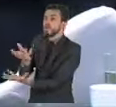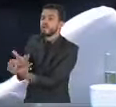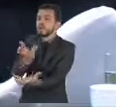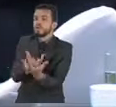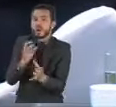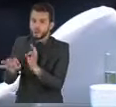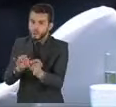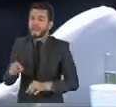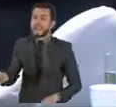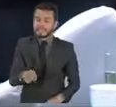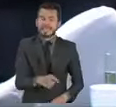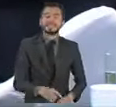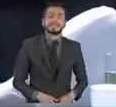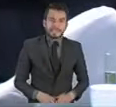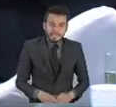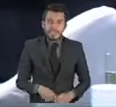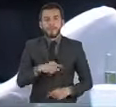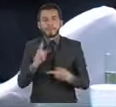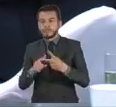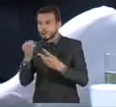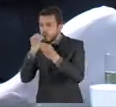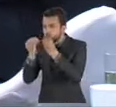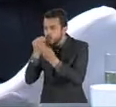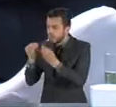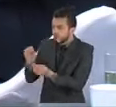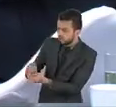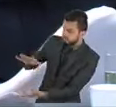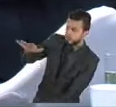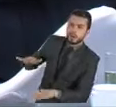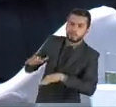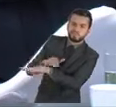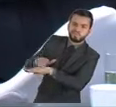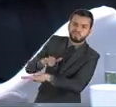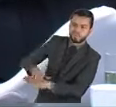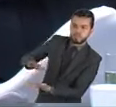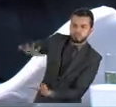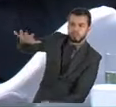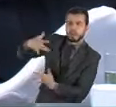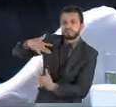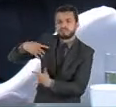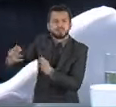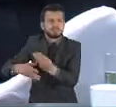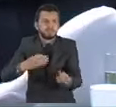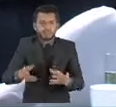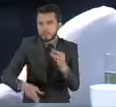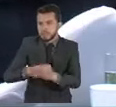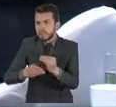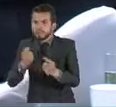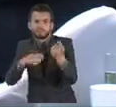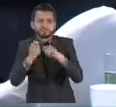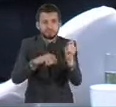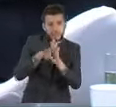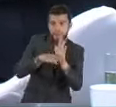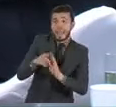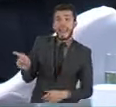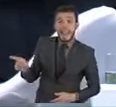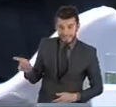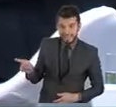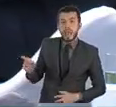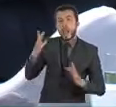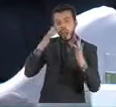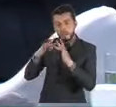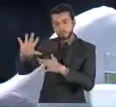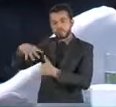alimentaria. El de la región metropolitana será el de, primero que todo, el de abastecimiento y seguridad